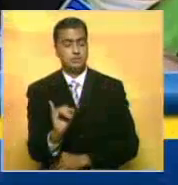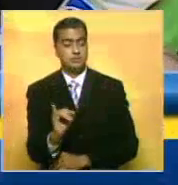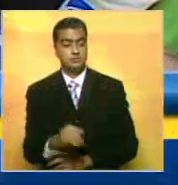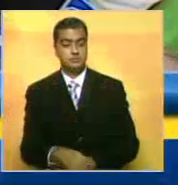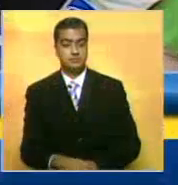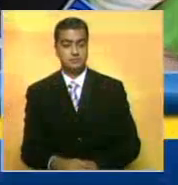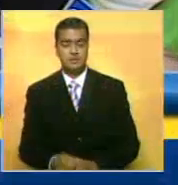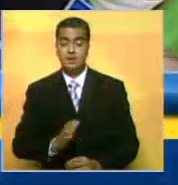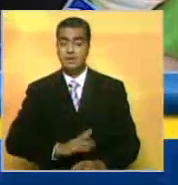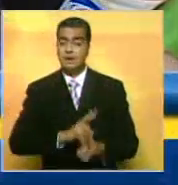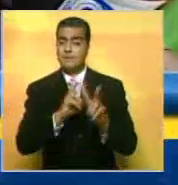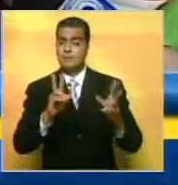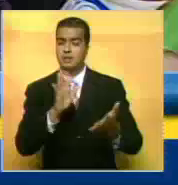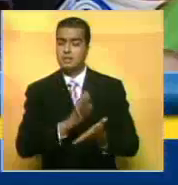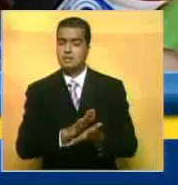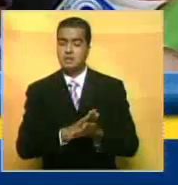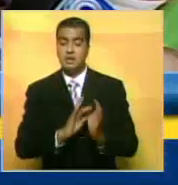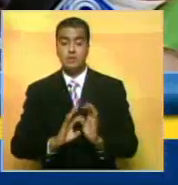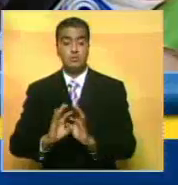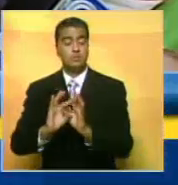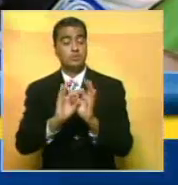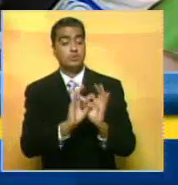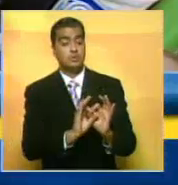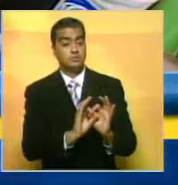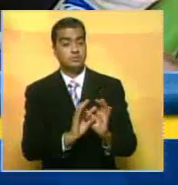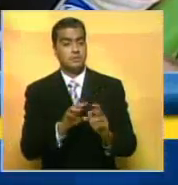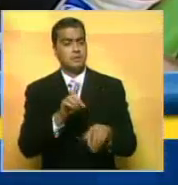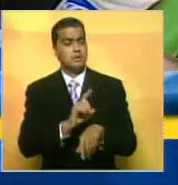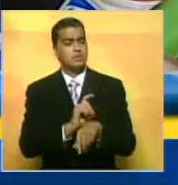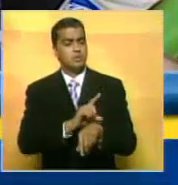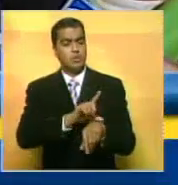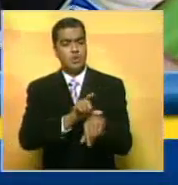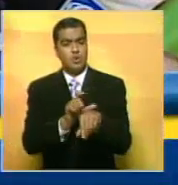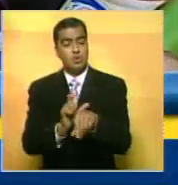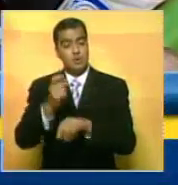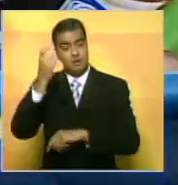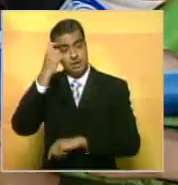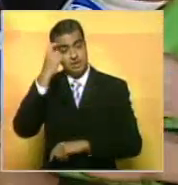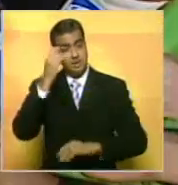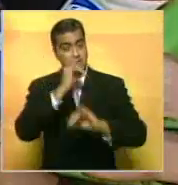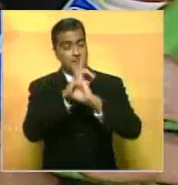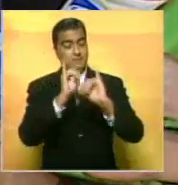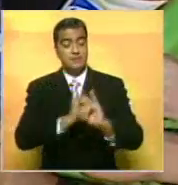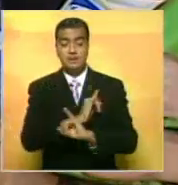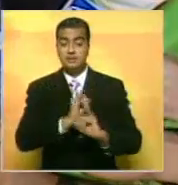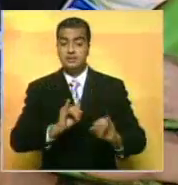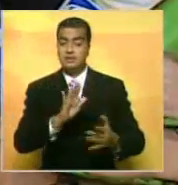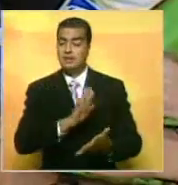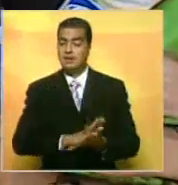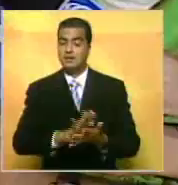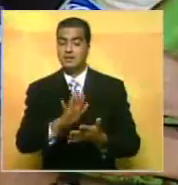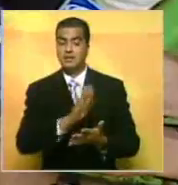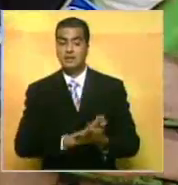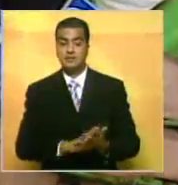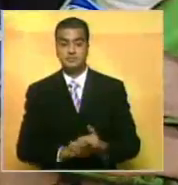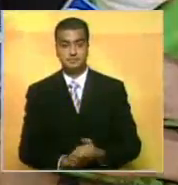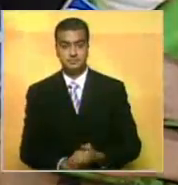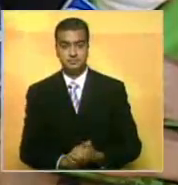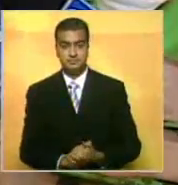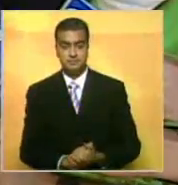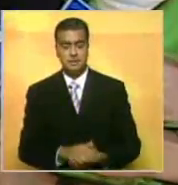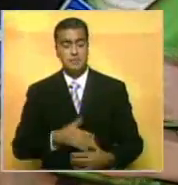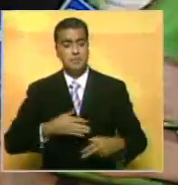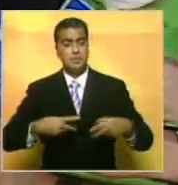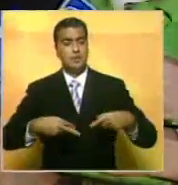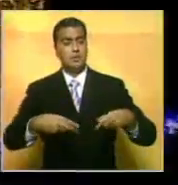pasar en paz, en tranquilidad, en unión, minutos, horas, días felices, días de tranquilidad en el cual podemos